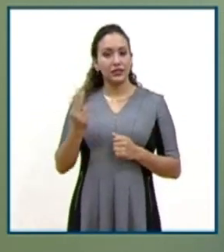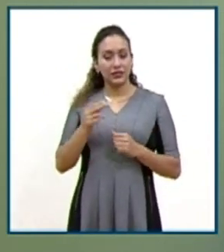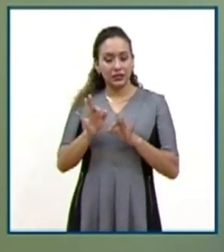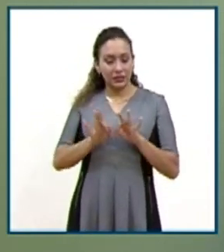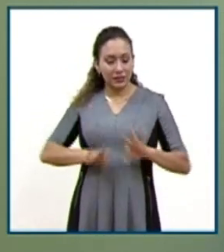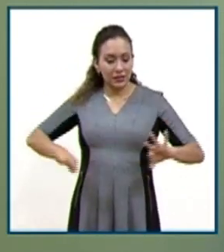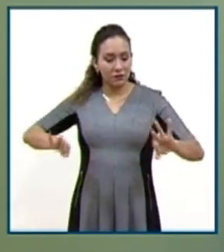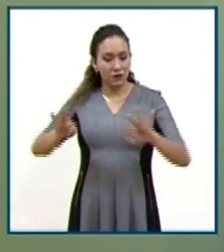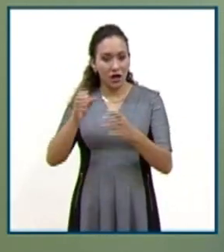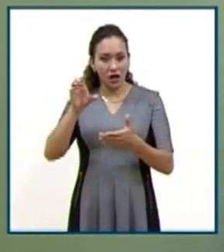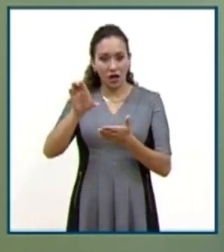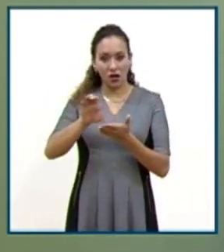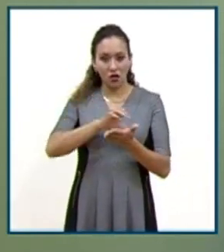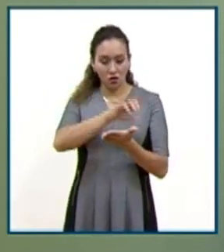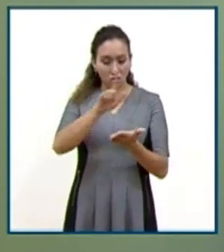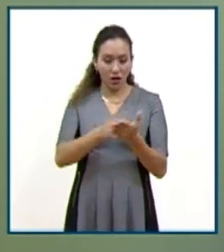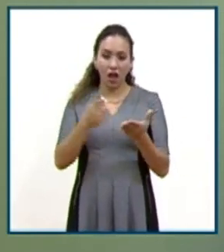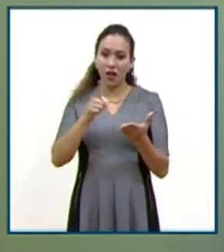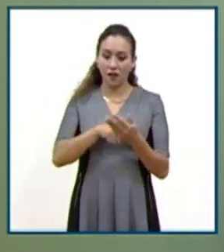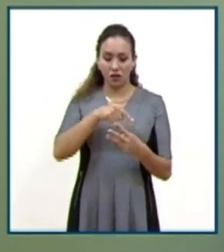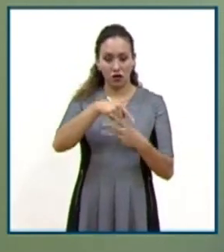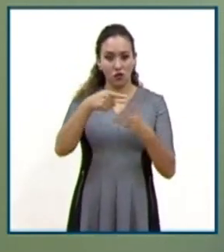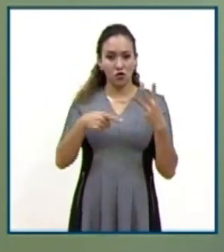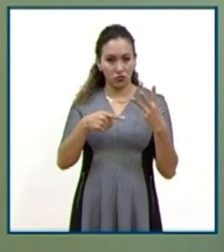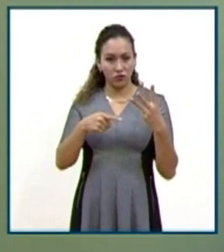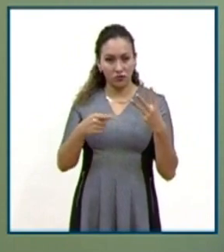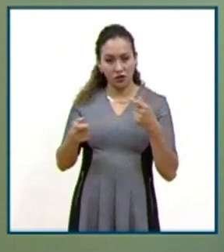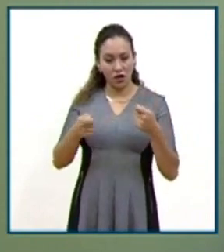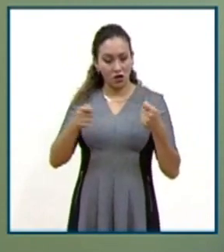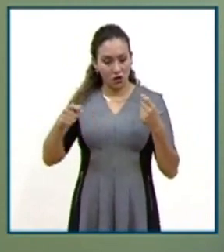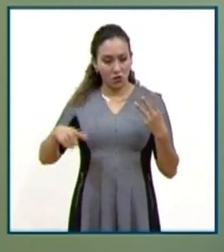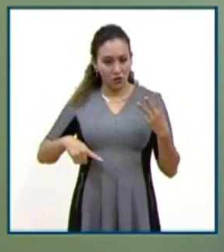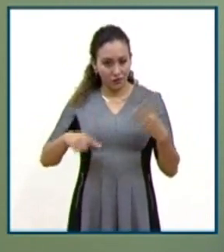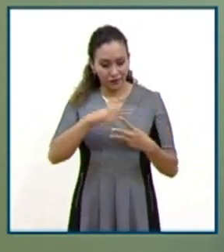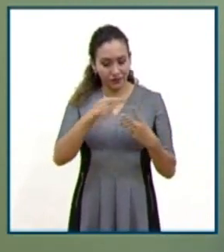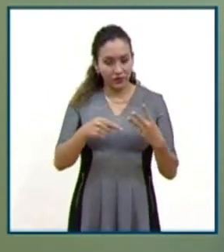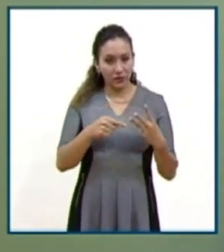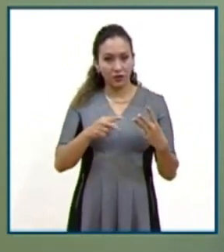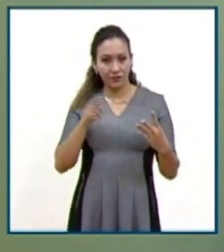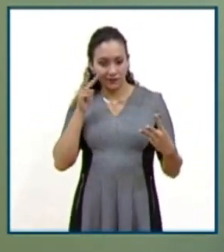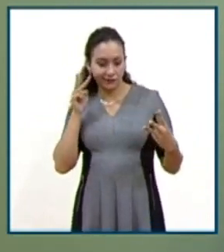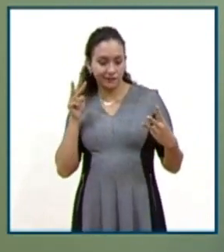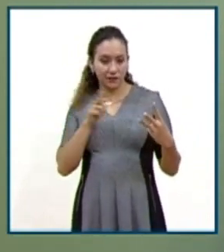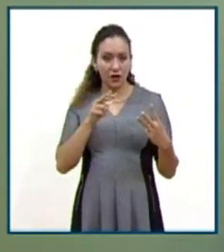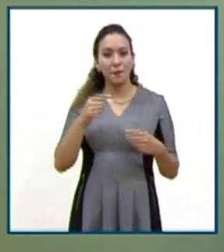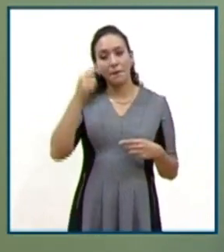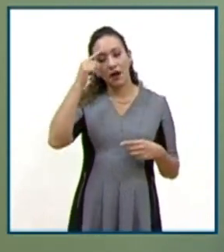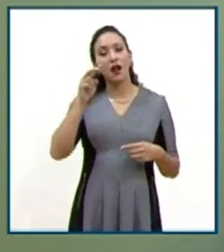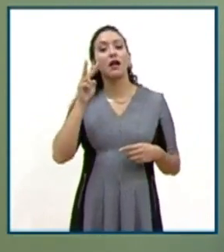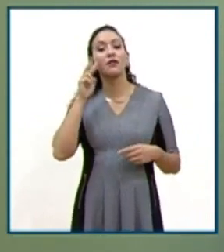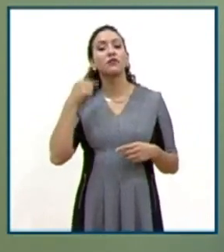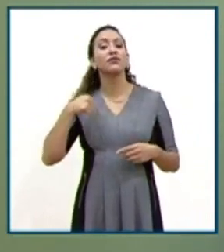del Estado mexicano y a los tres niveles de gobierno, con miras a identificar y